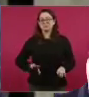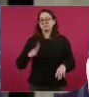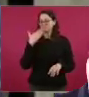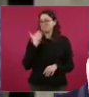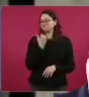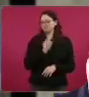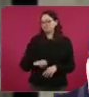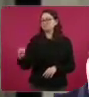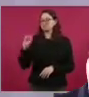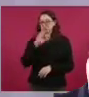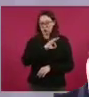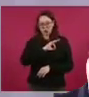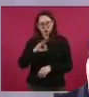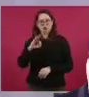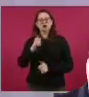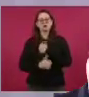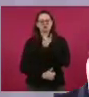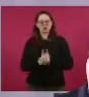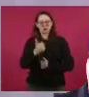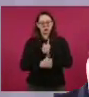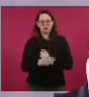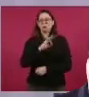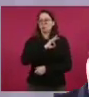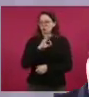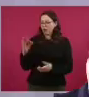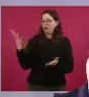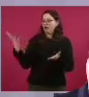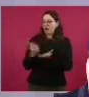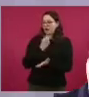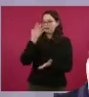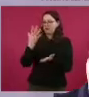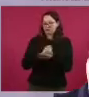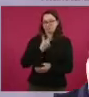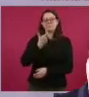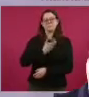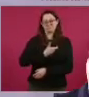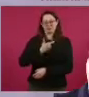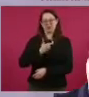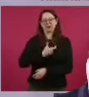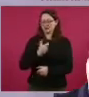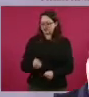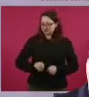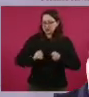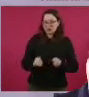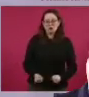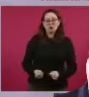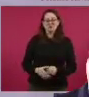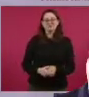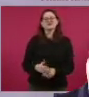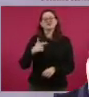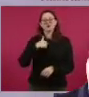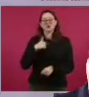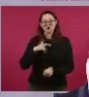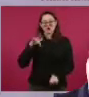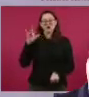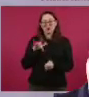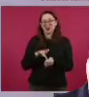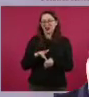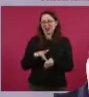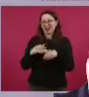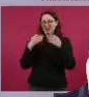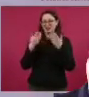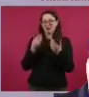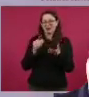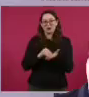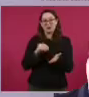podemos obtener muchas medallas en las Olimpiadas. Si me va a tocar a mí, yo termino